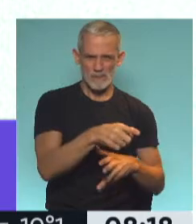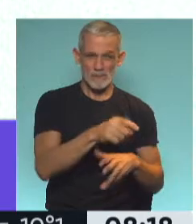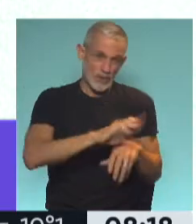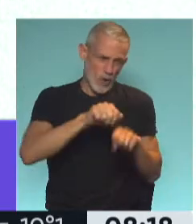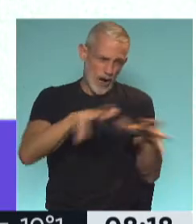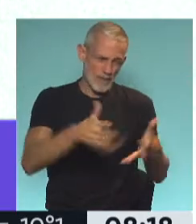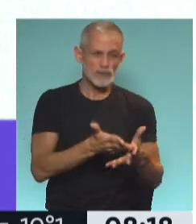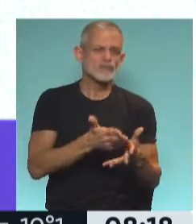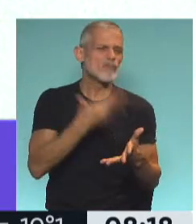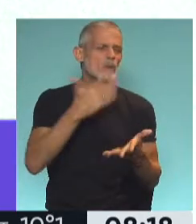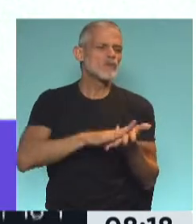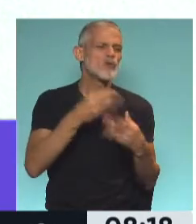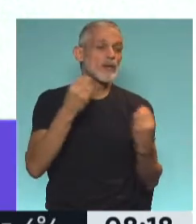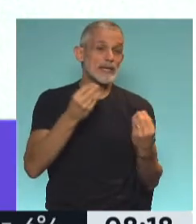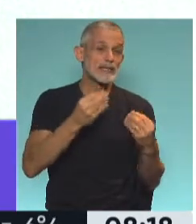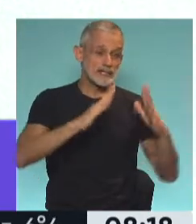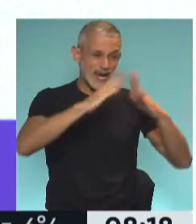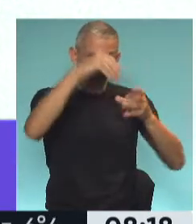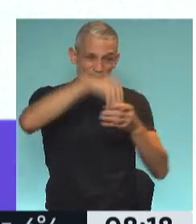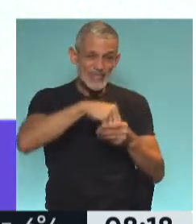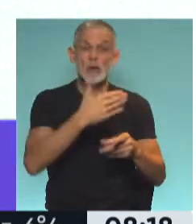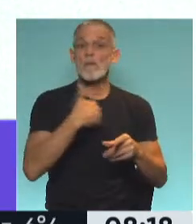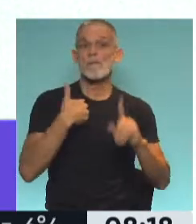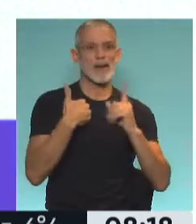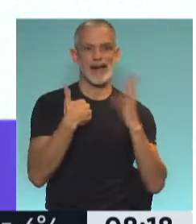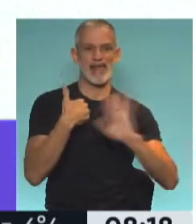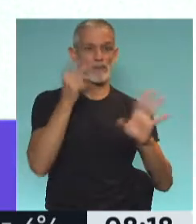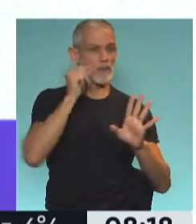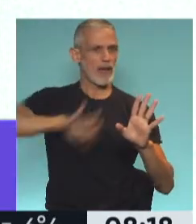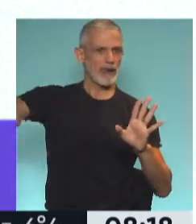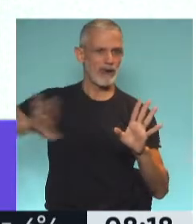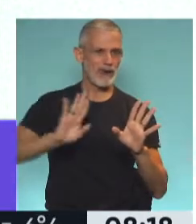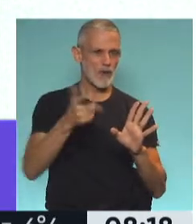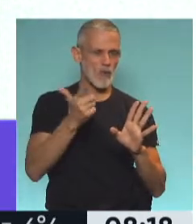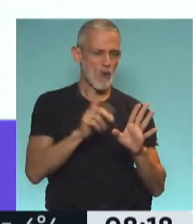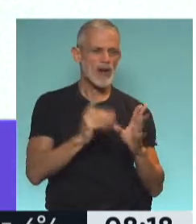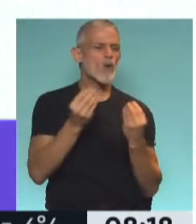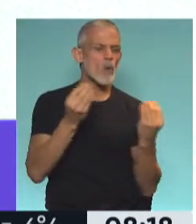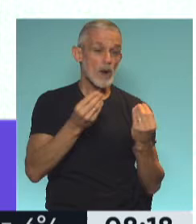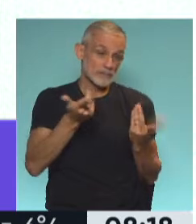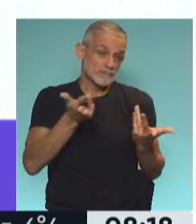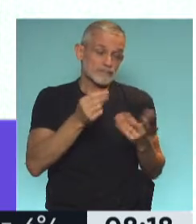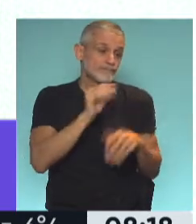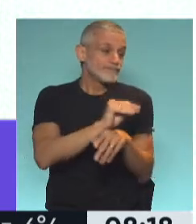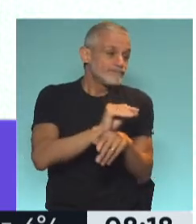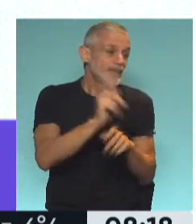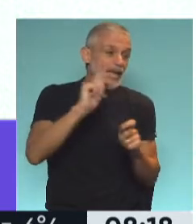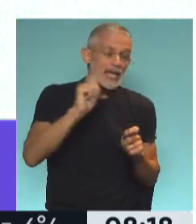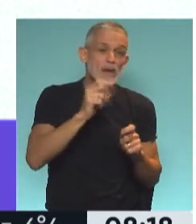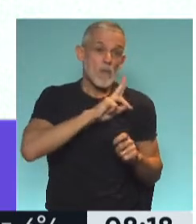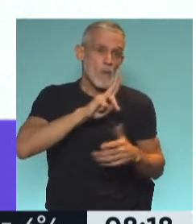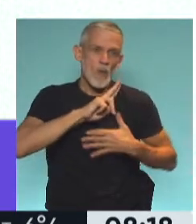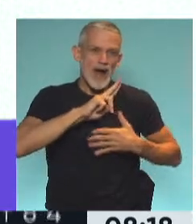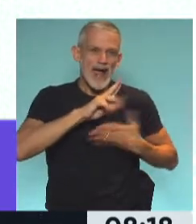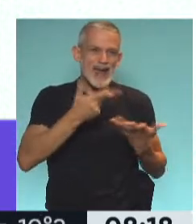coronavirus y vamos a hablar entonces de lo que son los hogares monomarentales. ¿Quiénes son? ¿Cuáles son? Bueno, aquellos que son sostenidos por mujeres